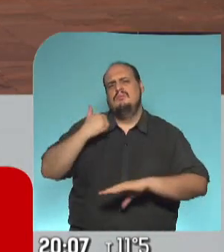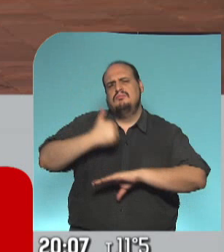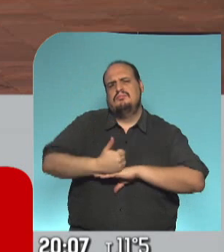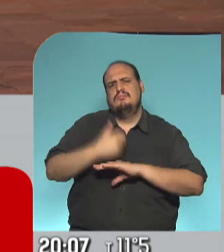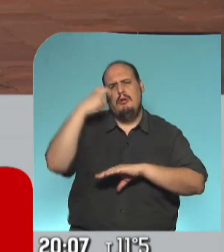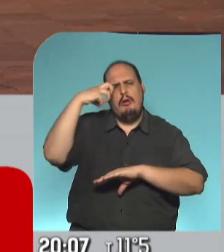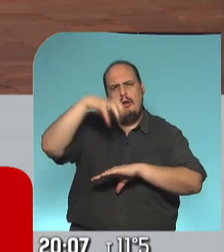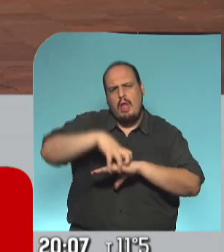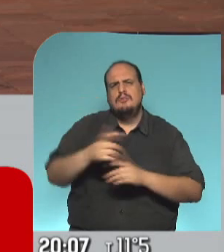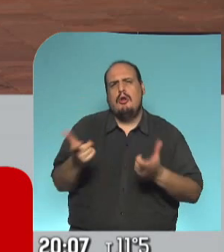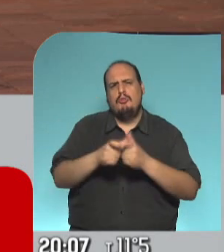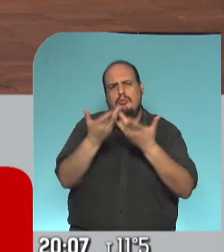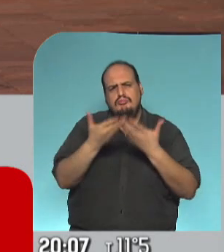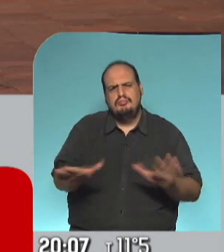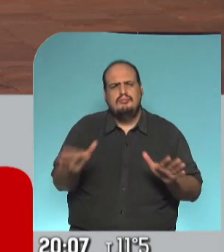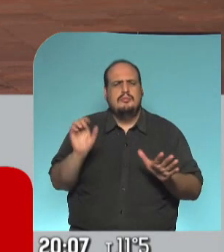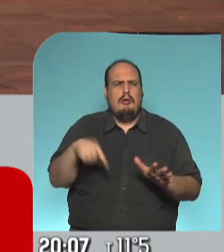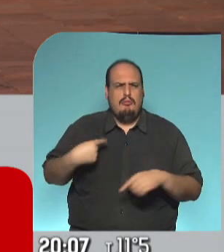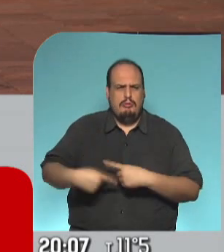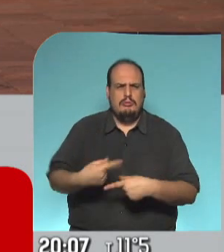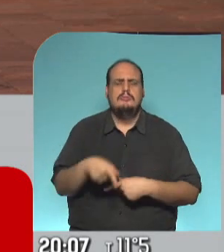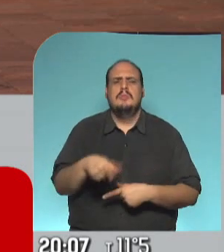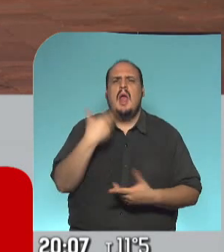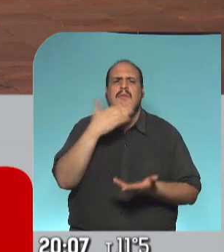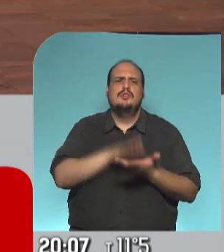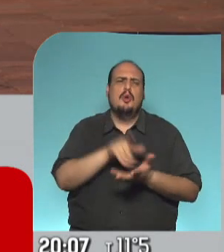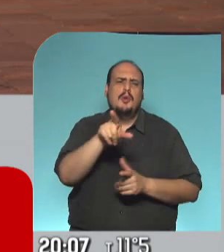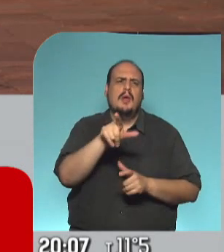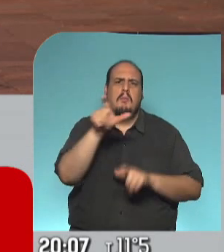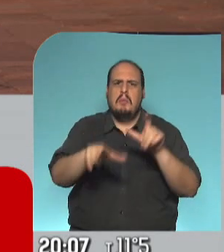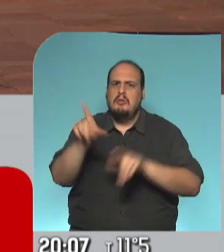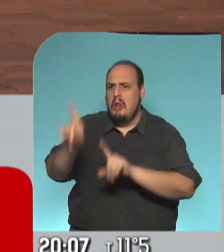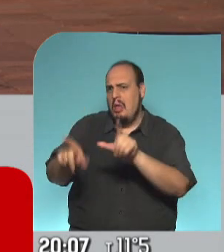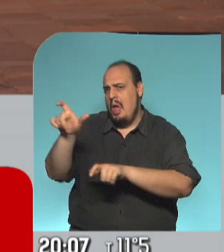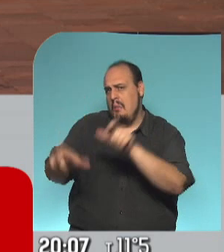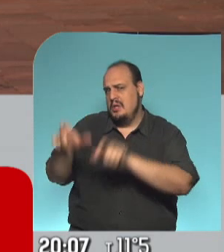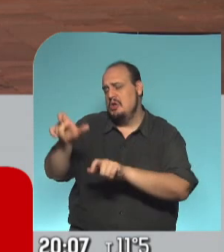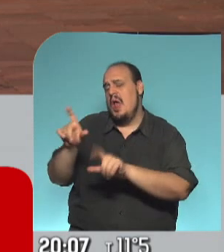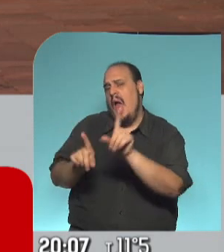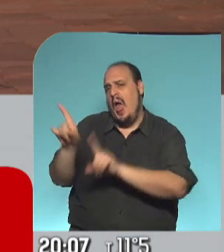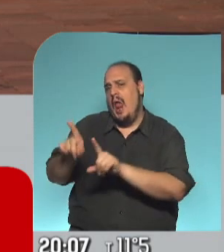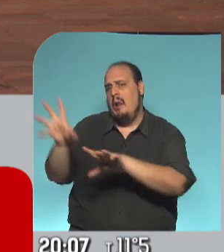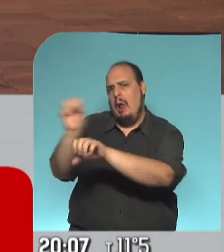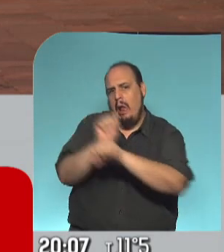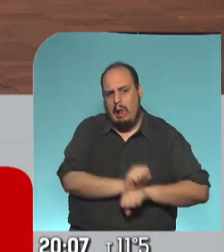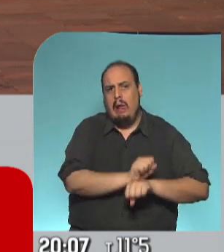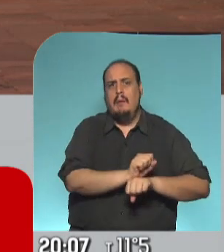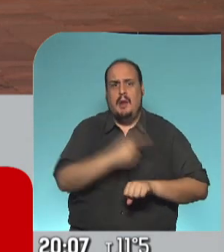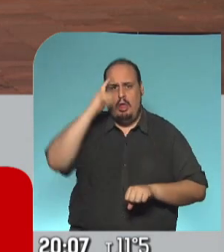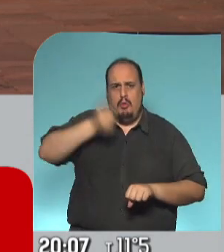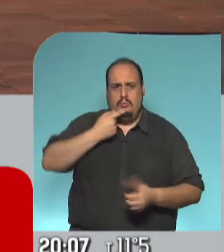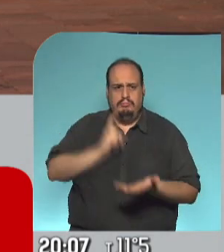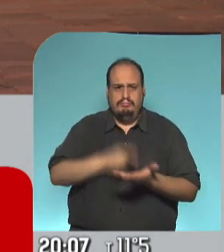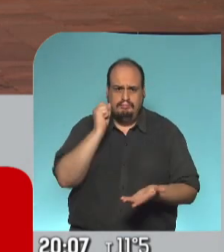discurso de cómo algunas detenciones fueron arbitrarias, en el sentido de que aquellos detenidos no habían sido condenados